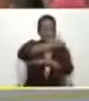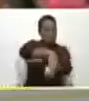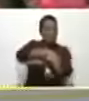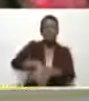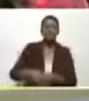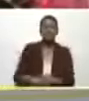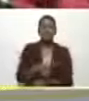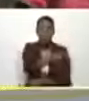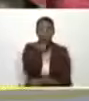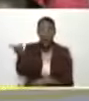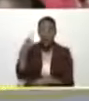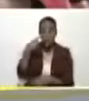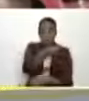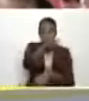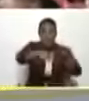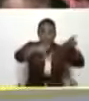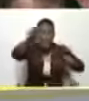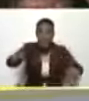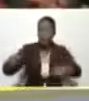Ahí va la